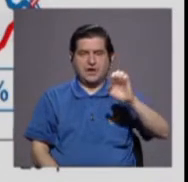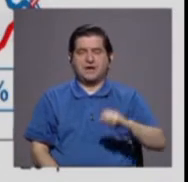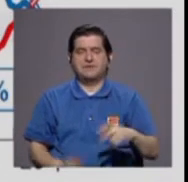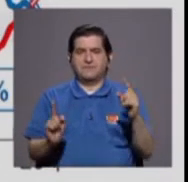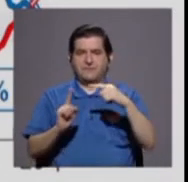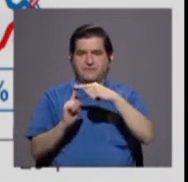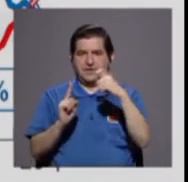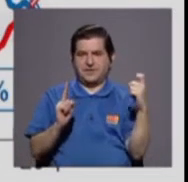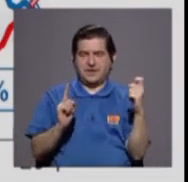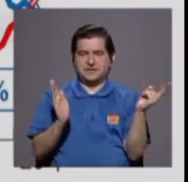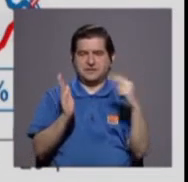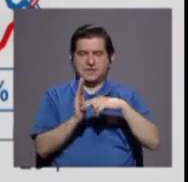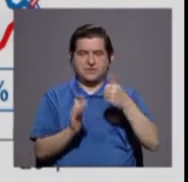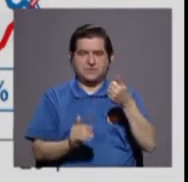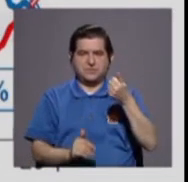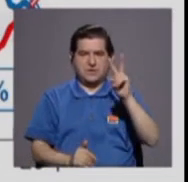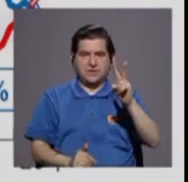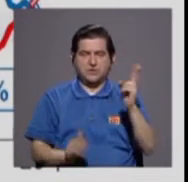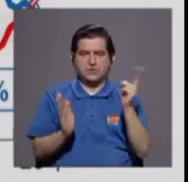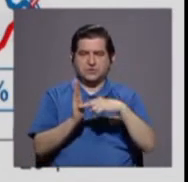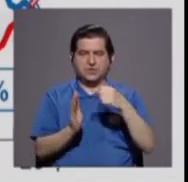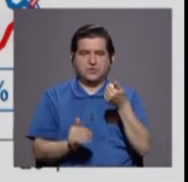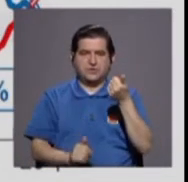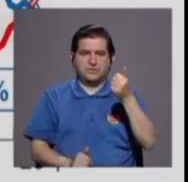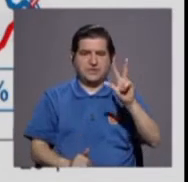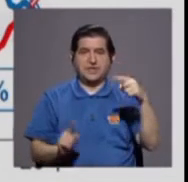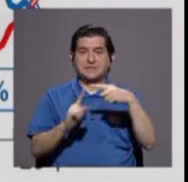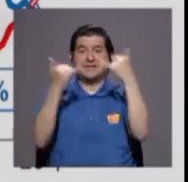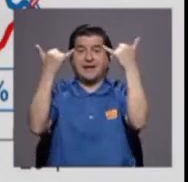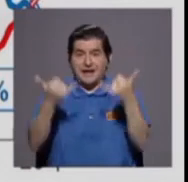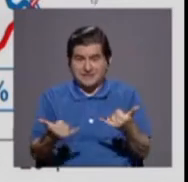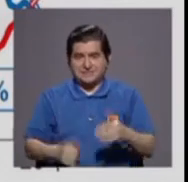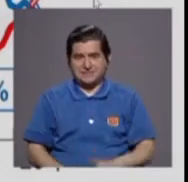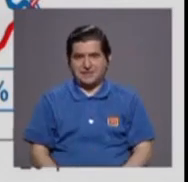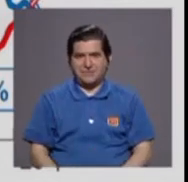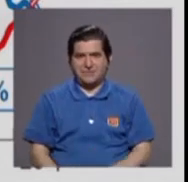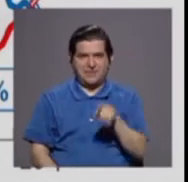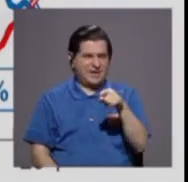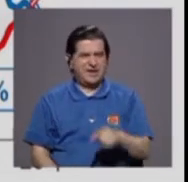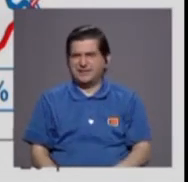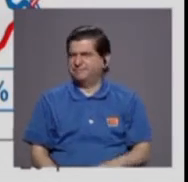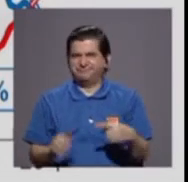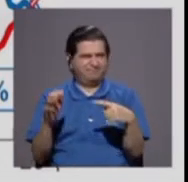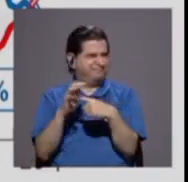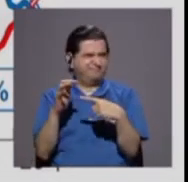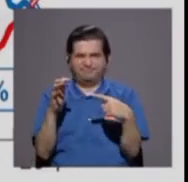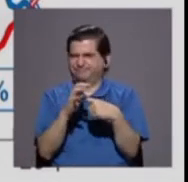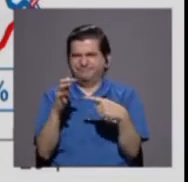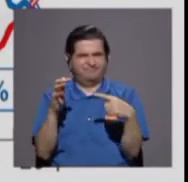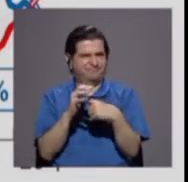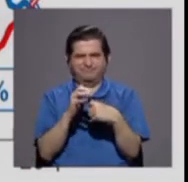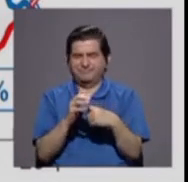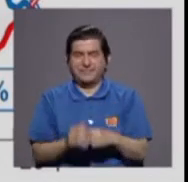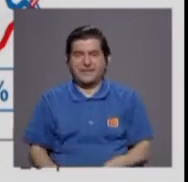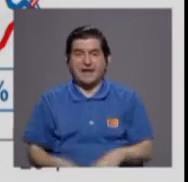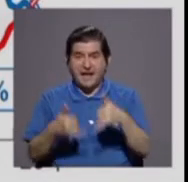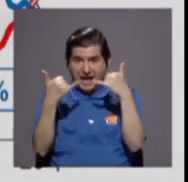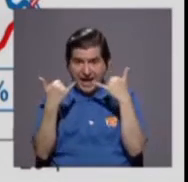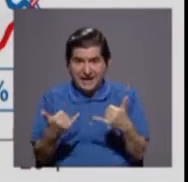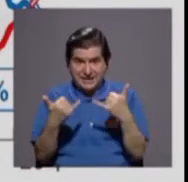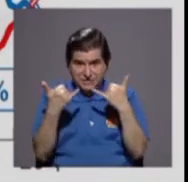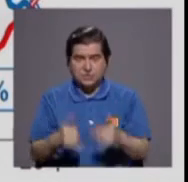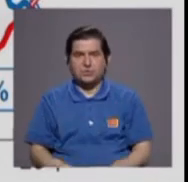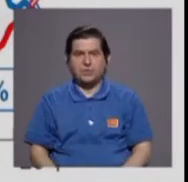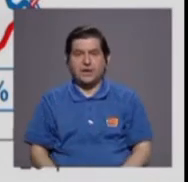ahora. Y lamentablemente la impopularidad en este momento está